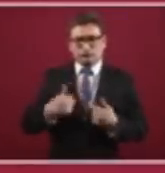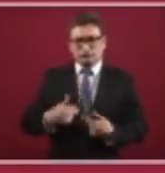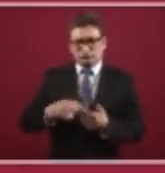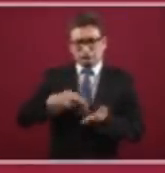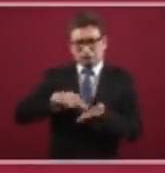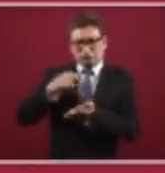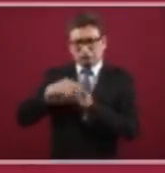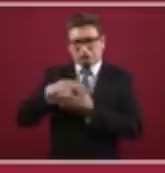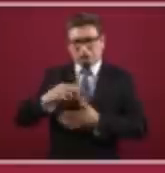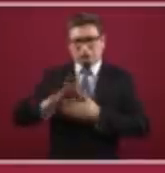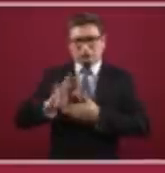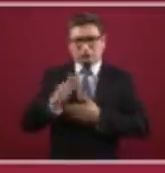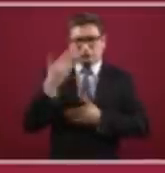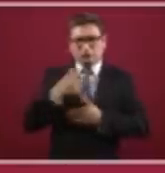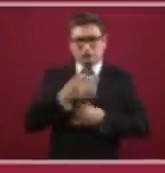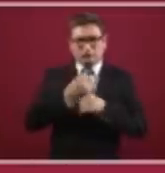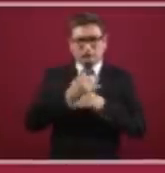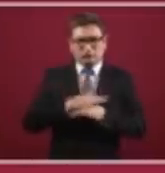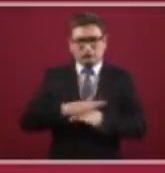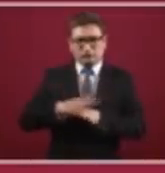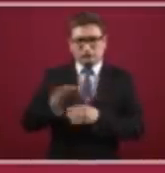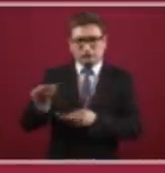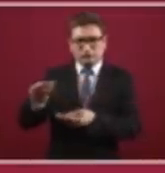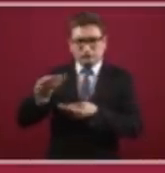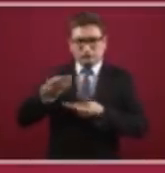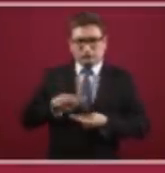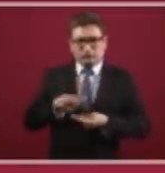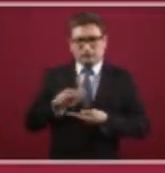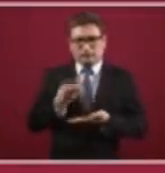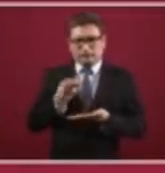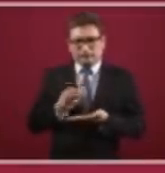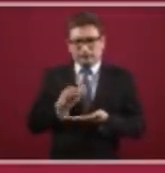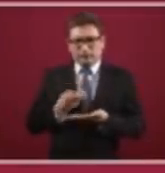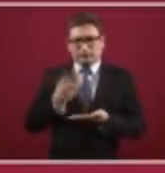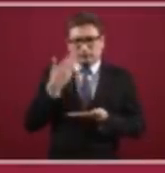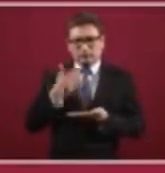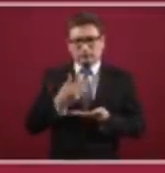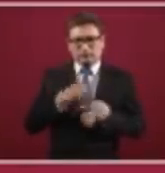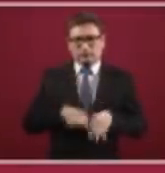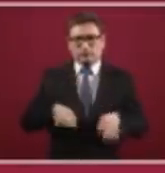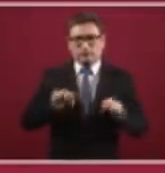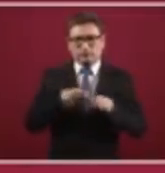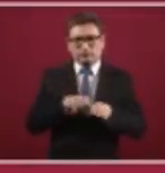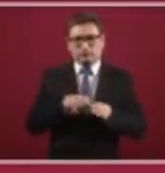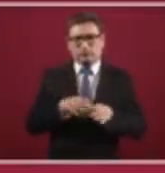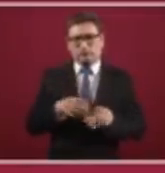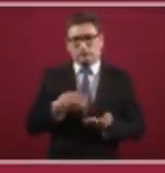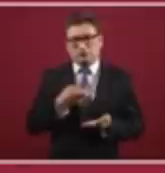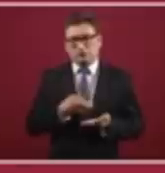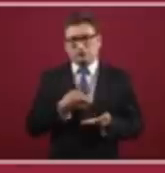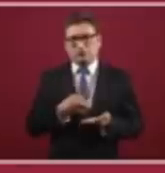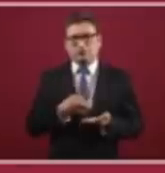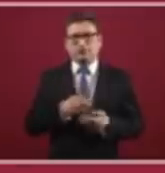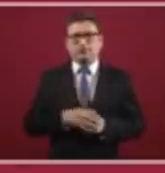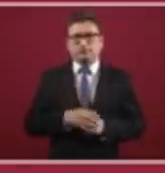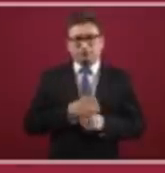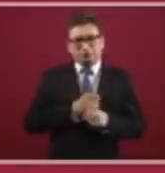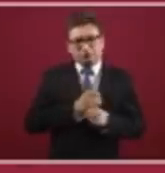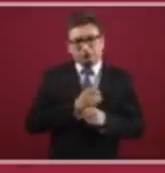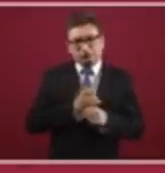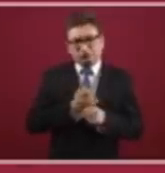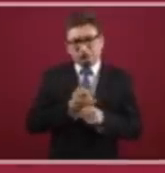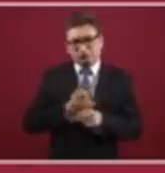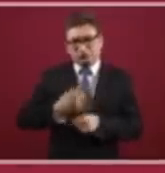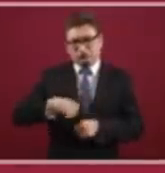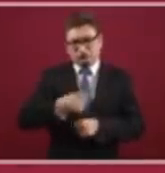además de recibir el informe que éstos presentaron y que formará parte de las líneas forma parte del anillo de investigación que